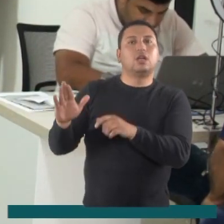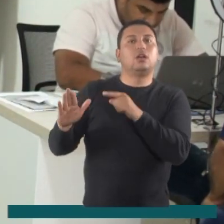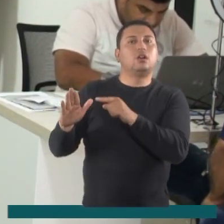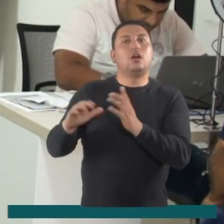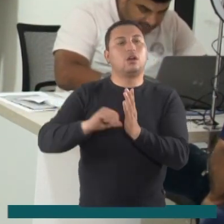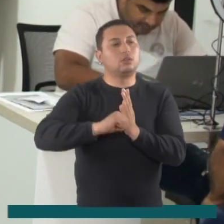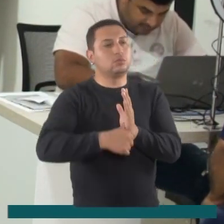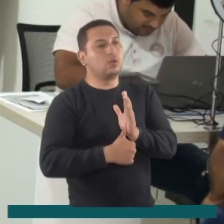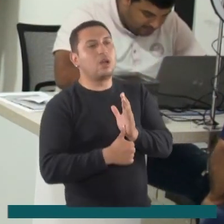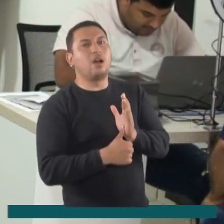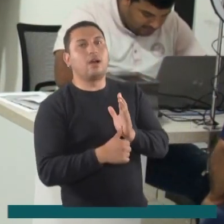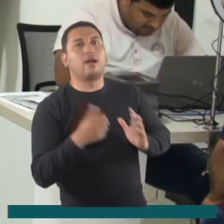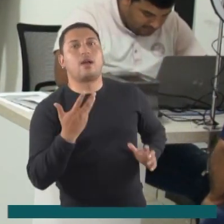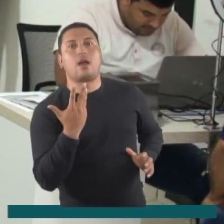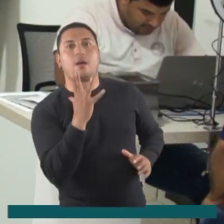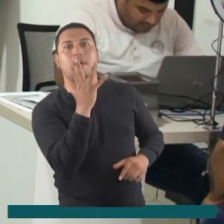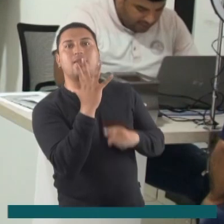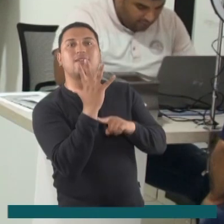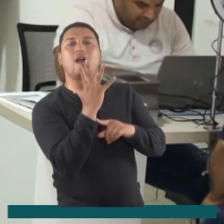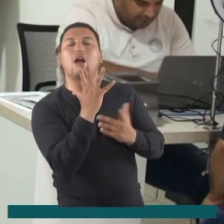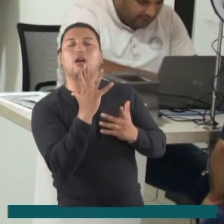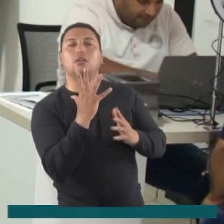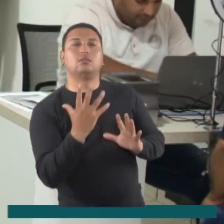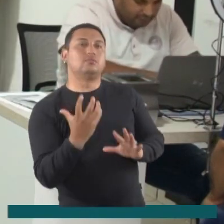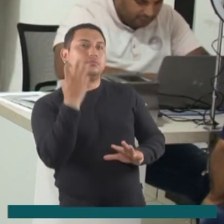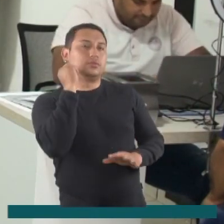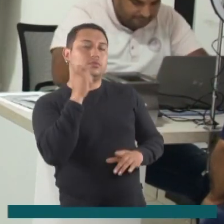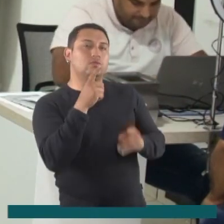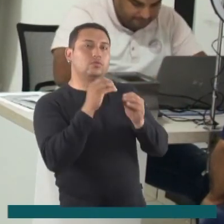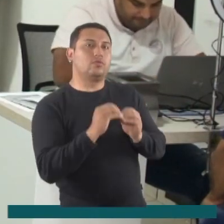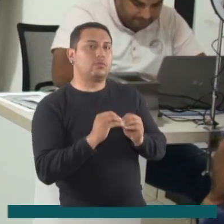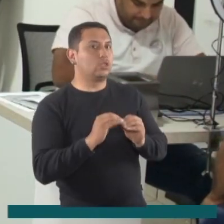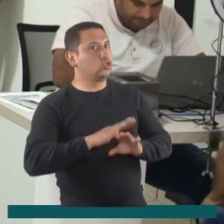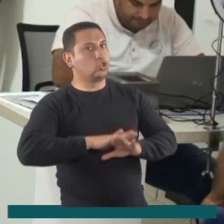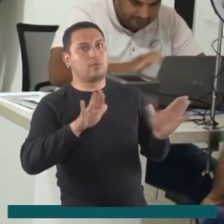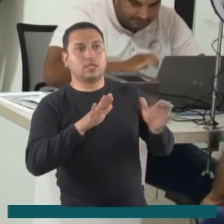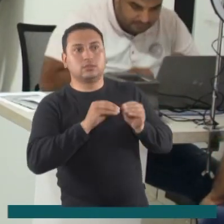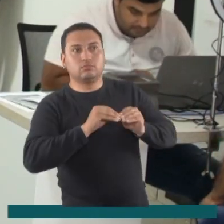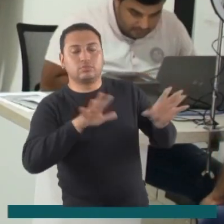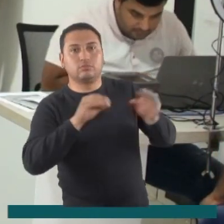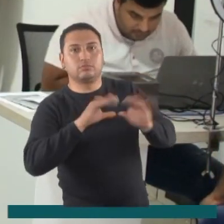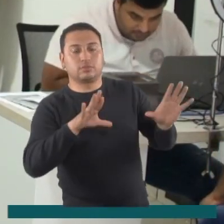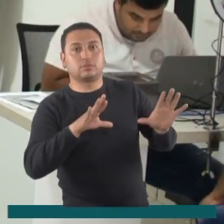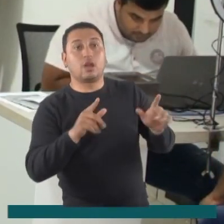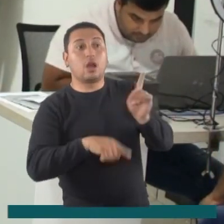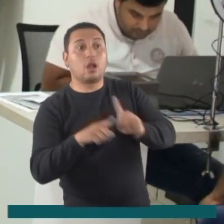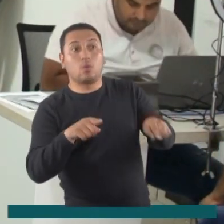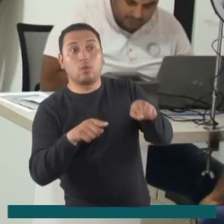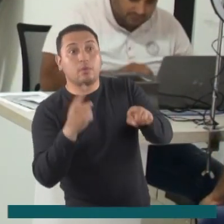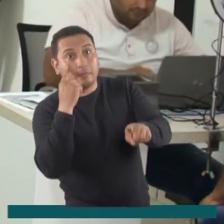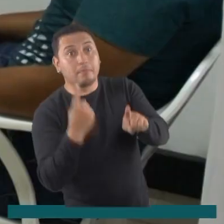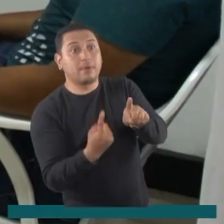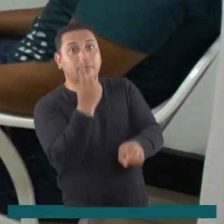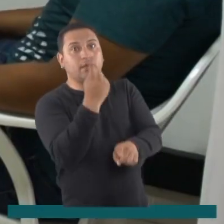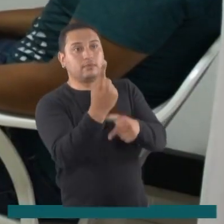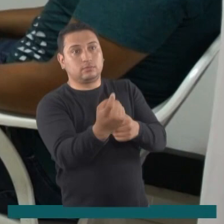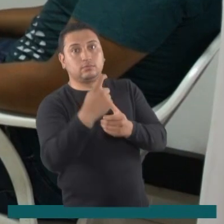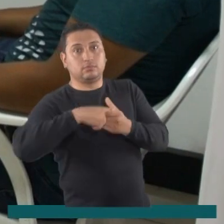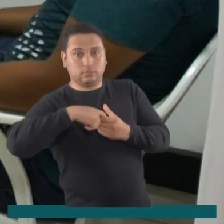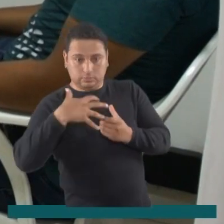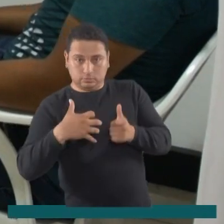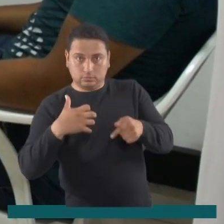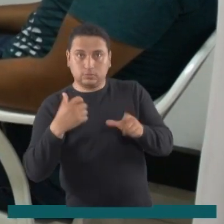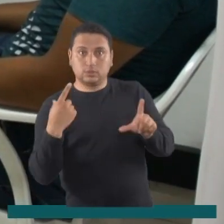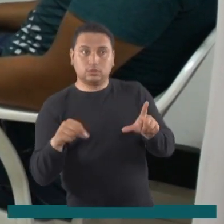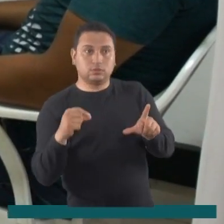Civil dejará de expedir la cédula amarilla de hologramas. A quienes necesiten expedición por primera vez, será gratuita.